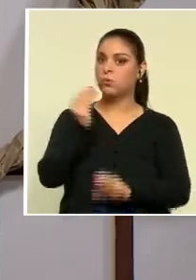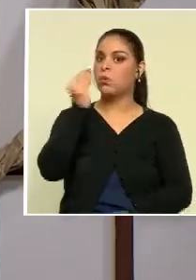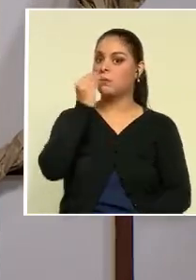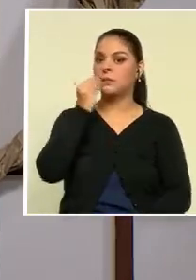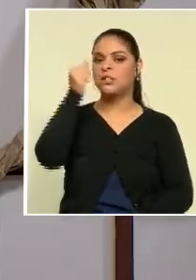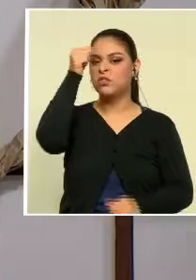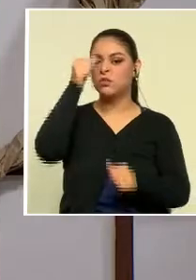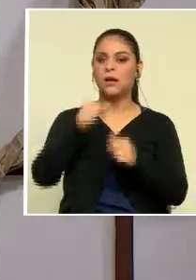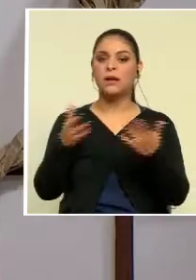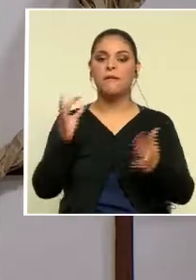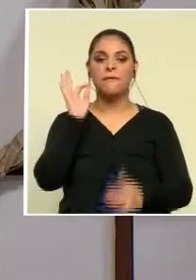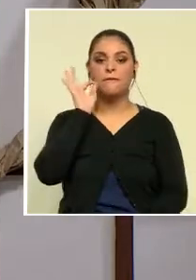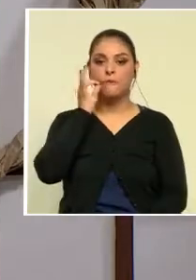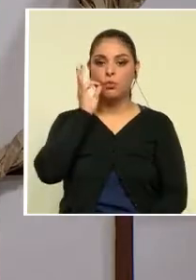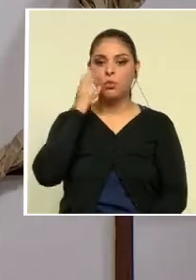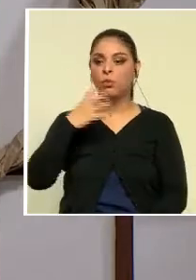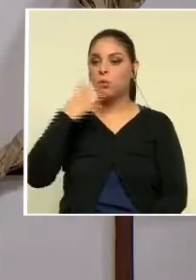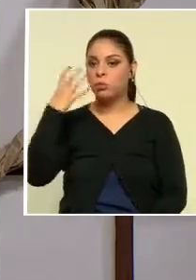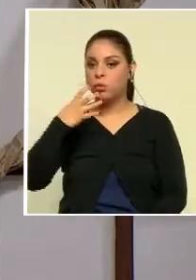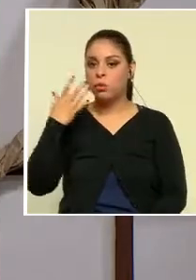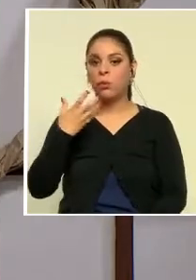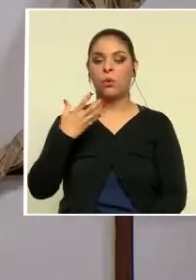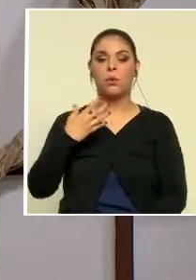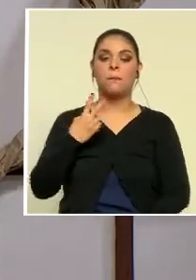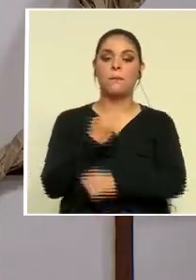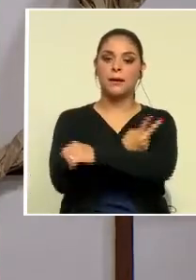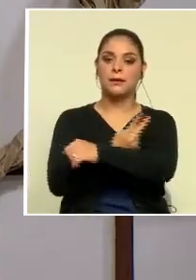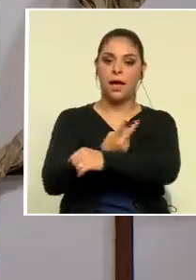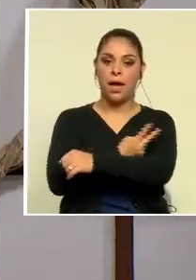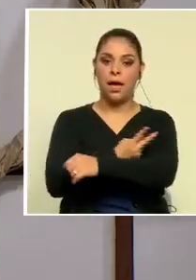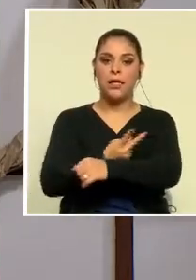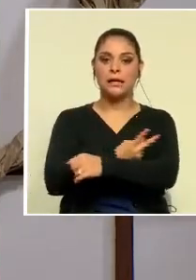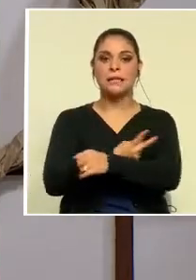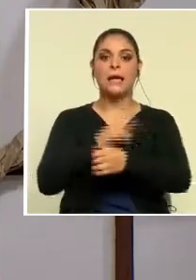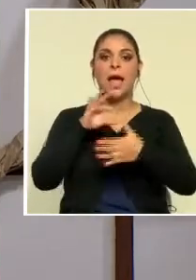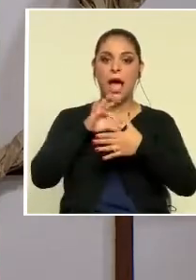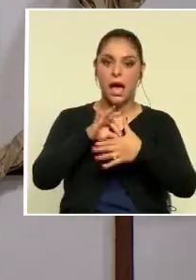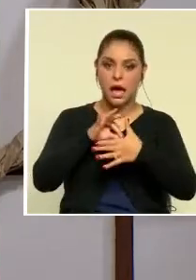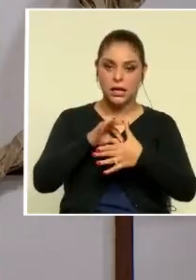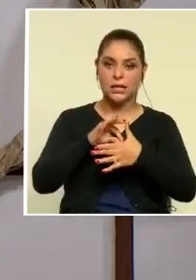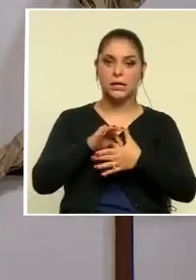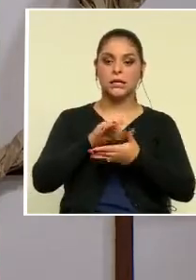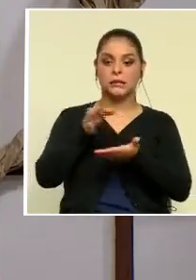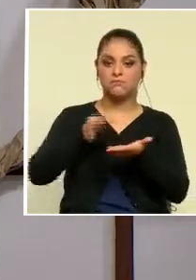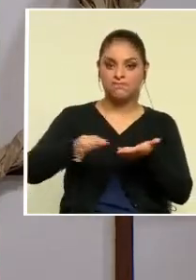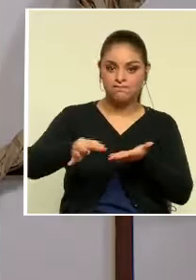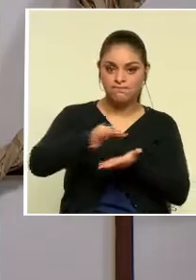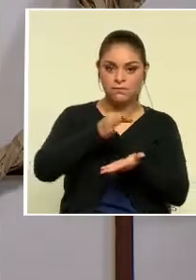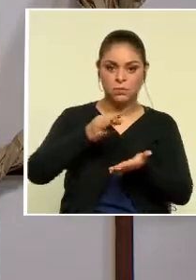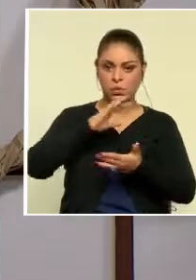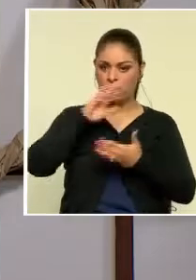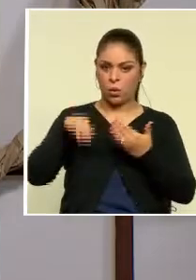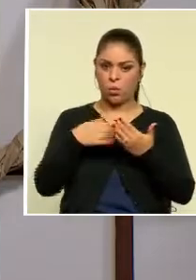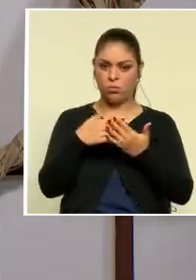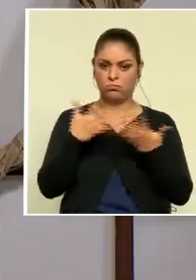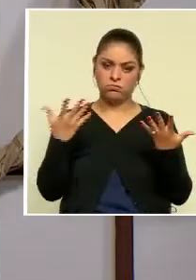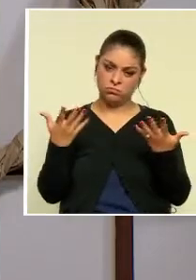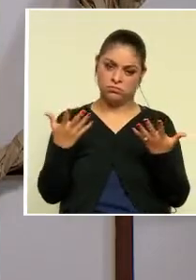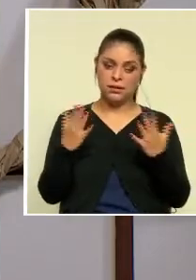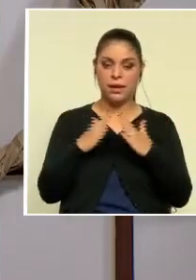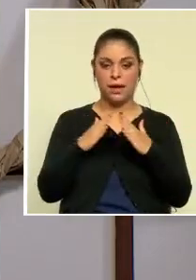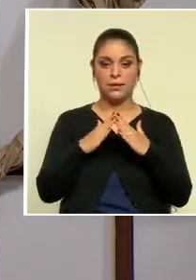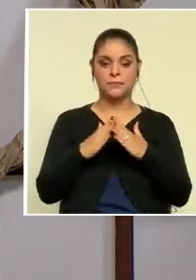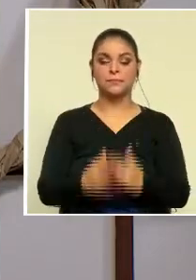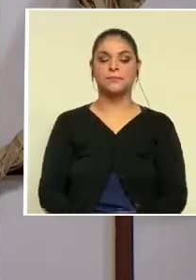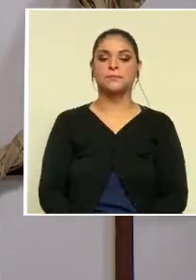frutas que hay que comer vegetales que proteínas que granos que hay que comer como de todo decimos verdad en casa